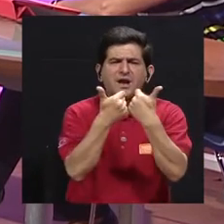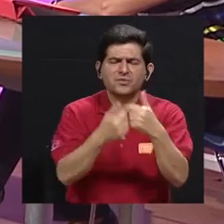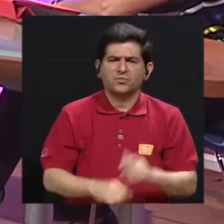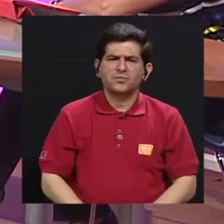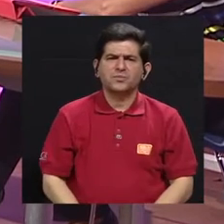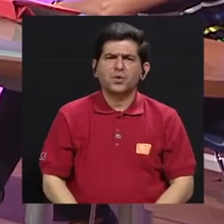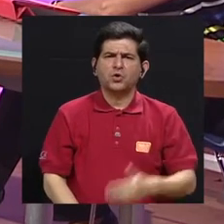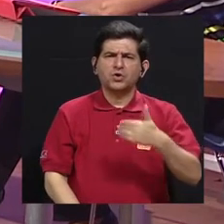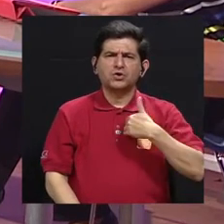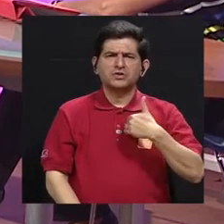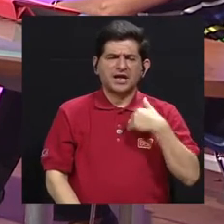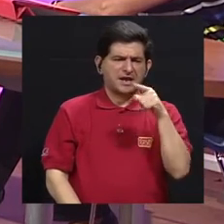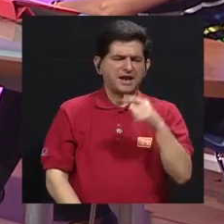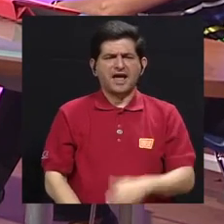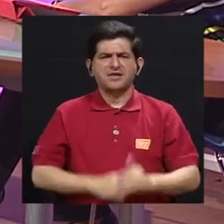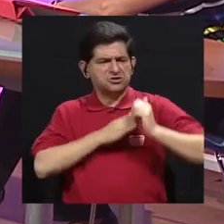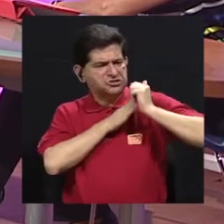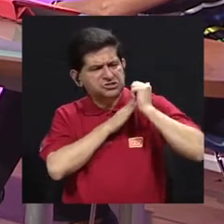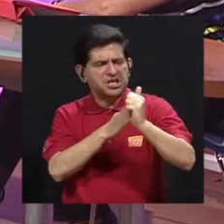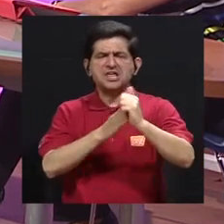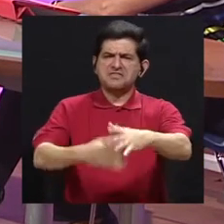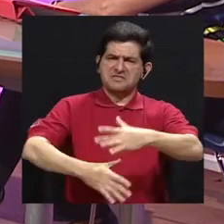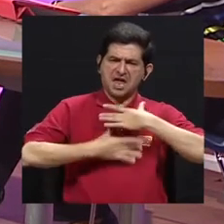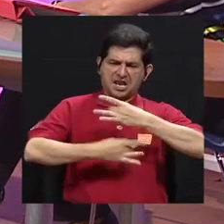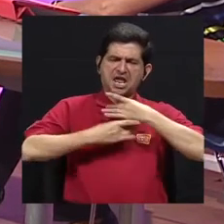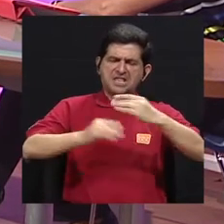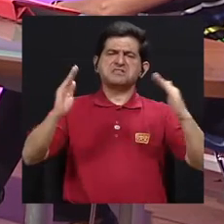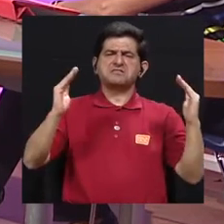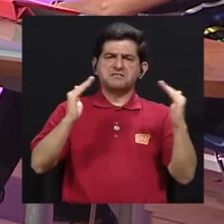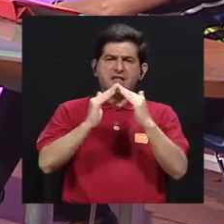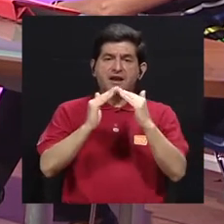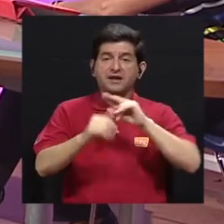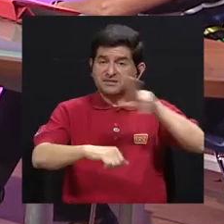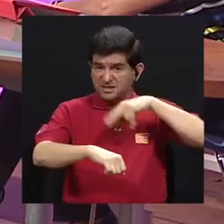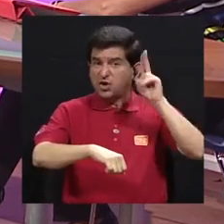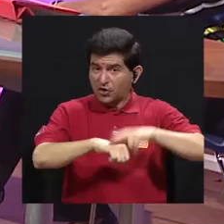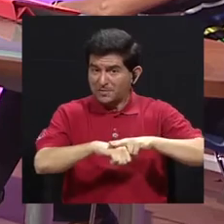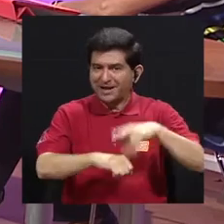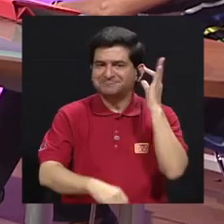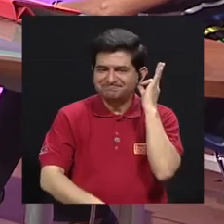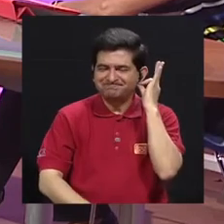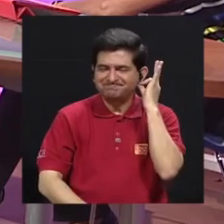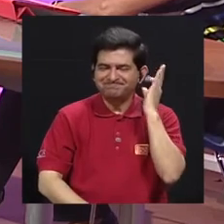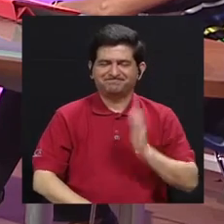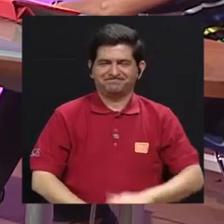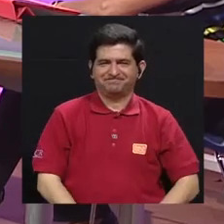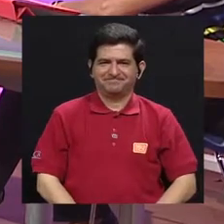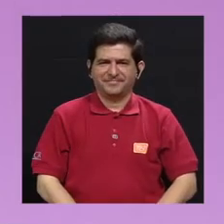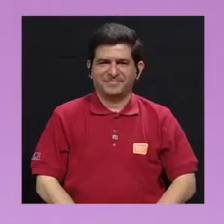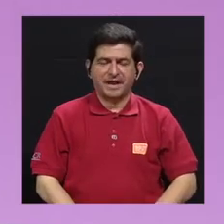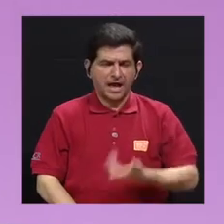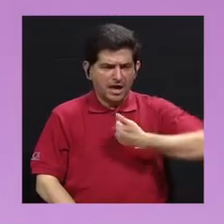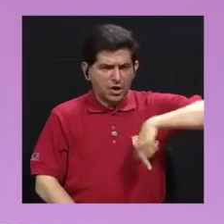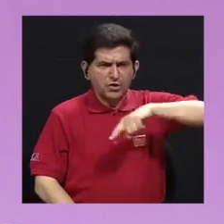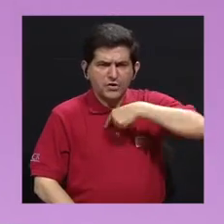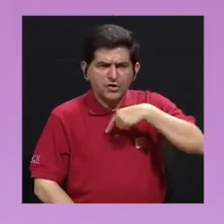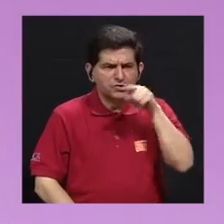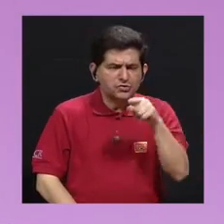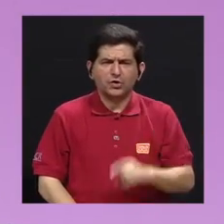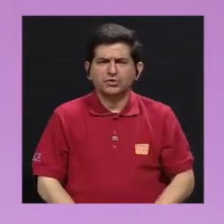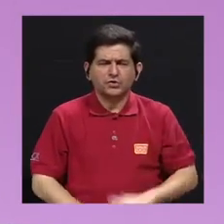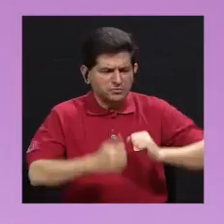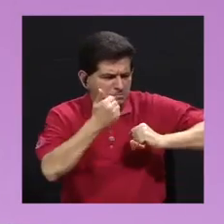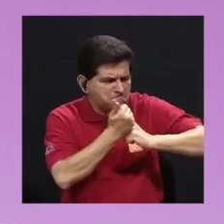las que llevan la bandera del interés por esa vivienda normalmente son las mujeres entonces generamos